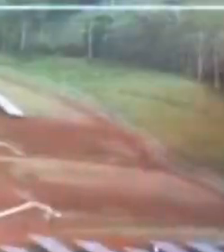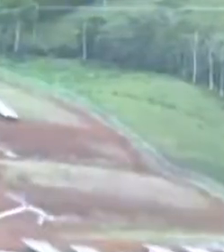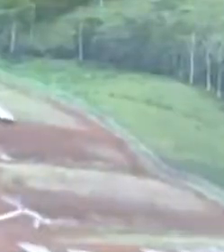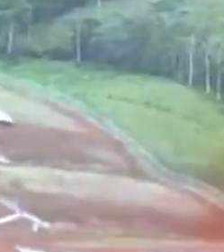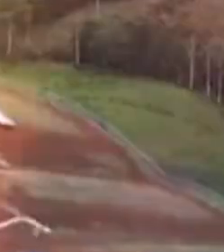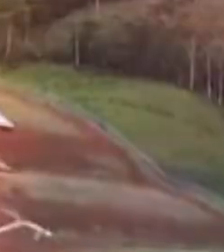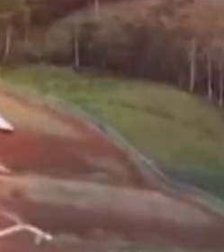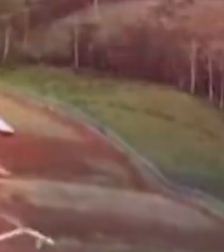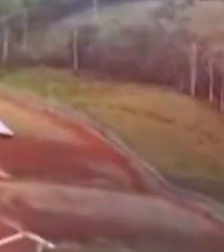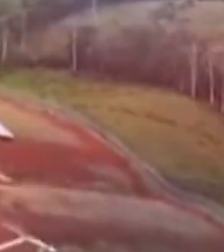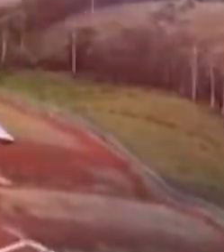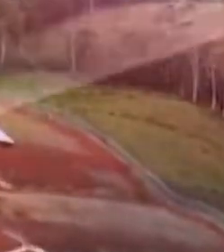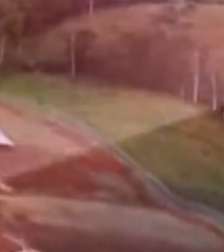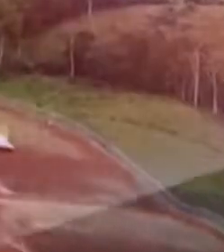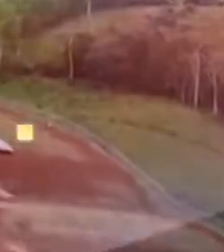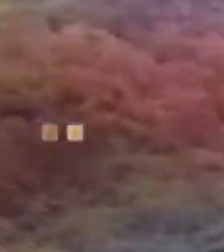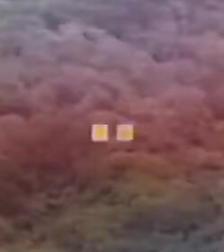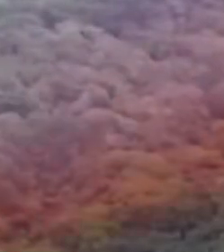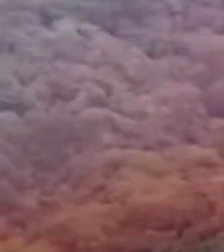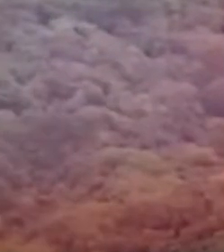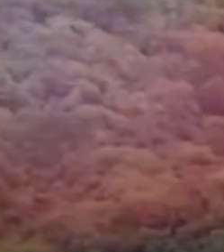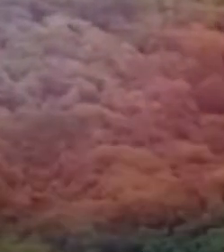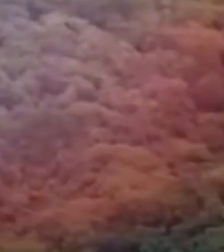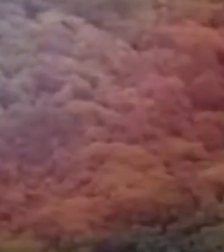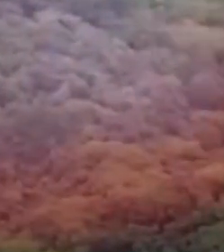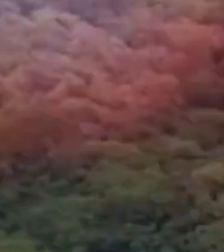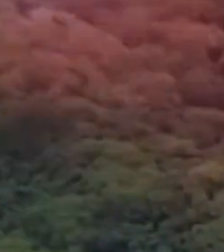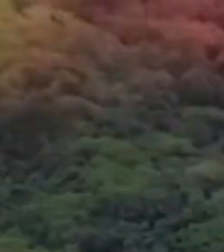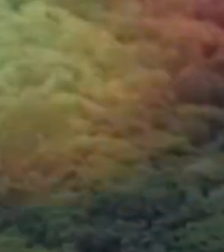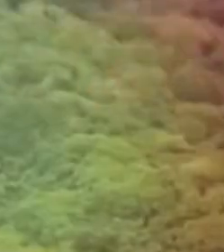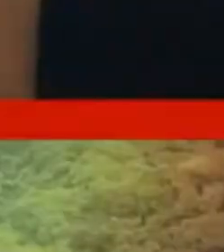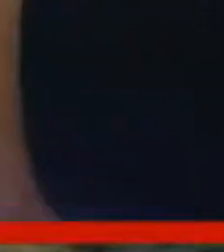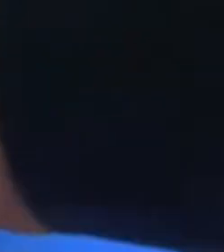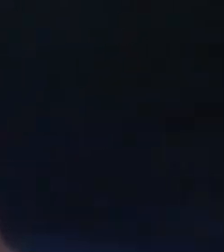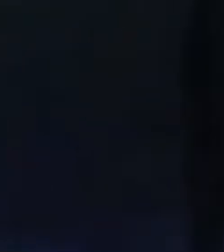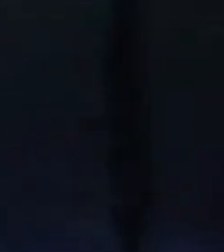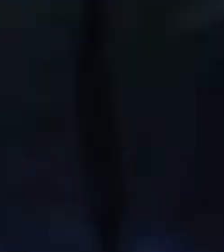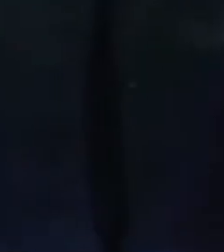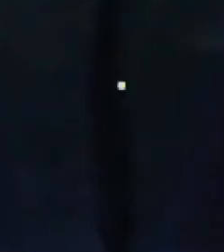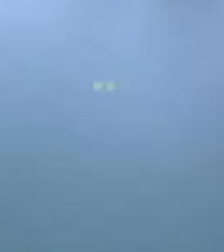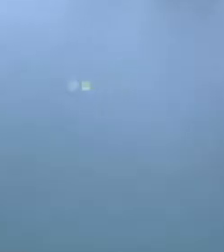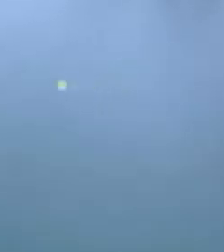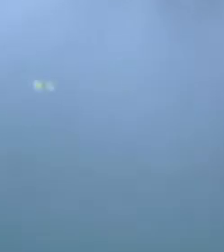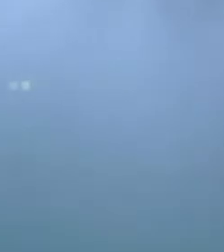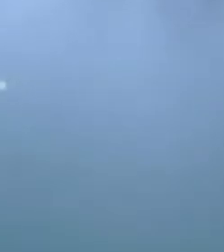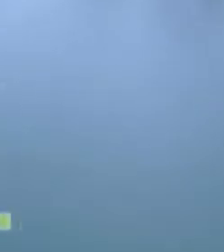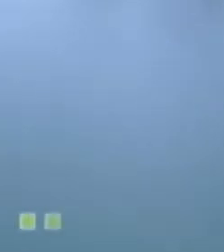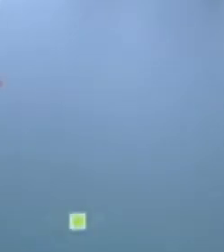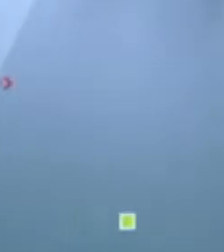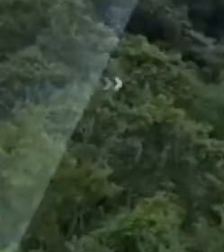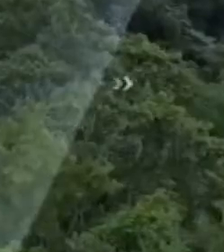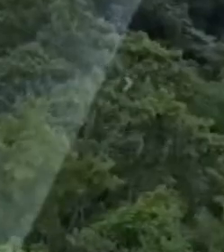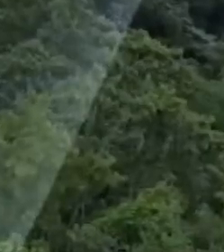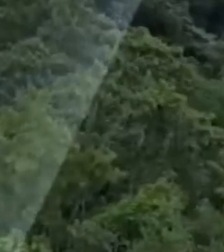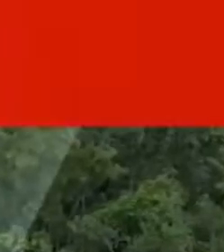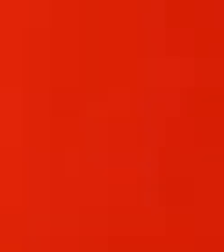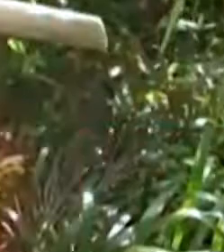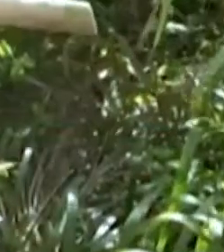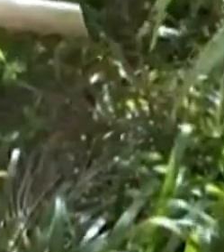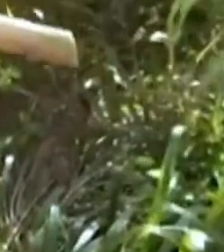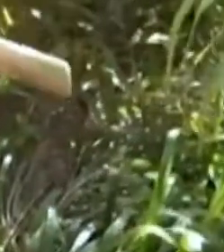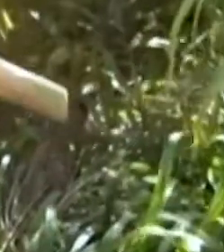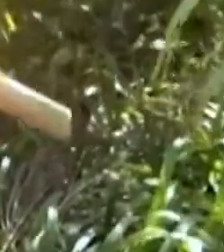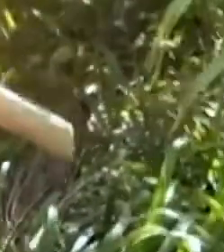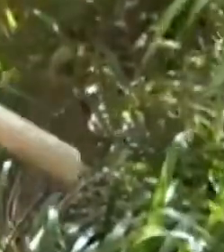nuestra democracia, ejemplo para el mundo. Hemos encontrado formas de cambiar nuestro entorno. Juntos,